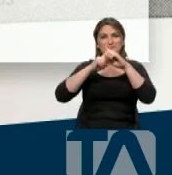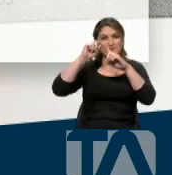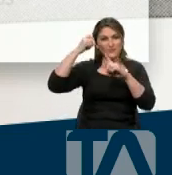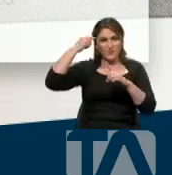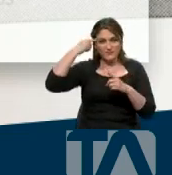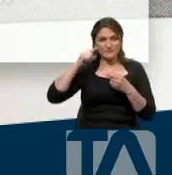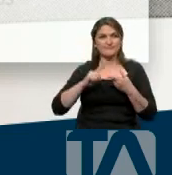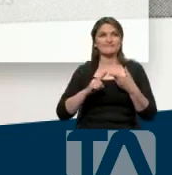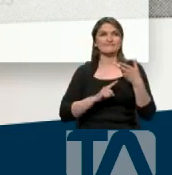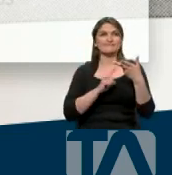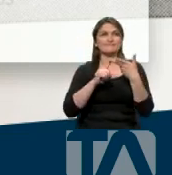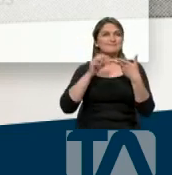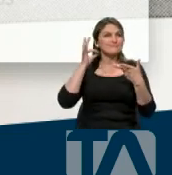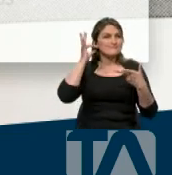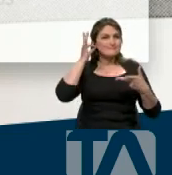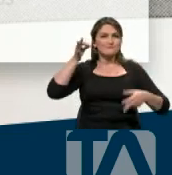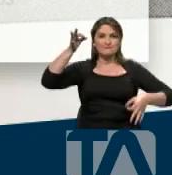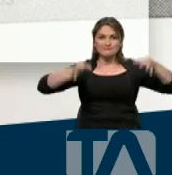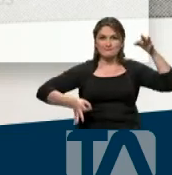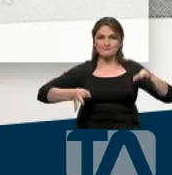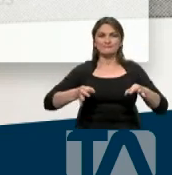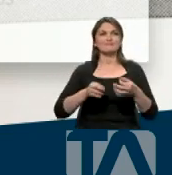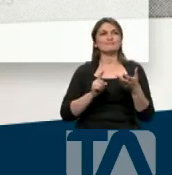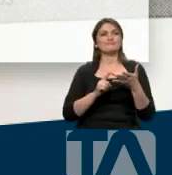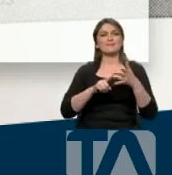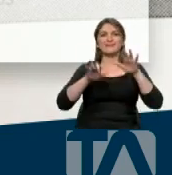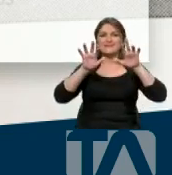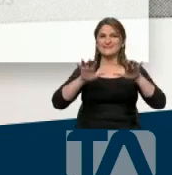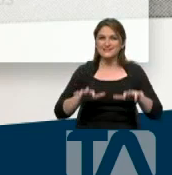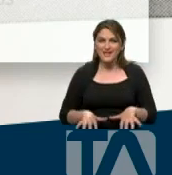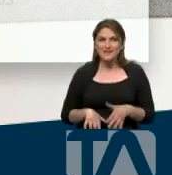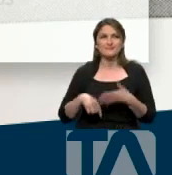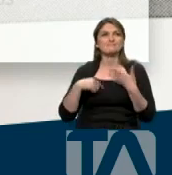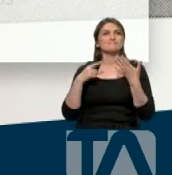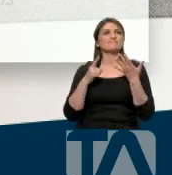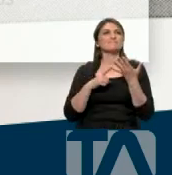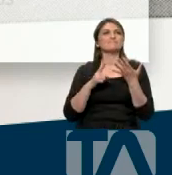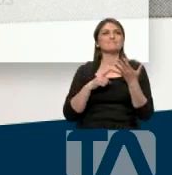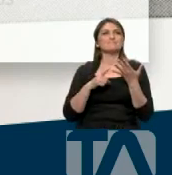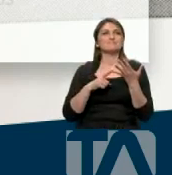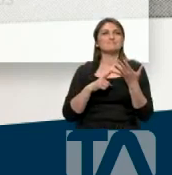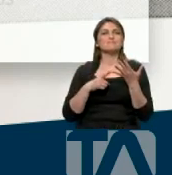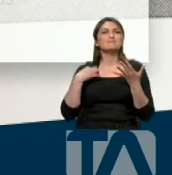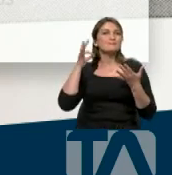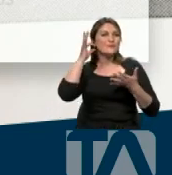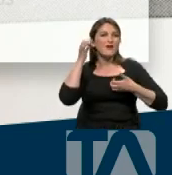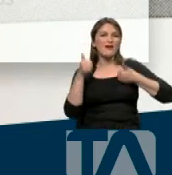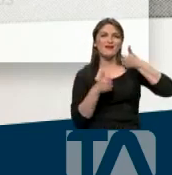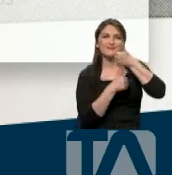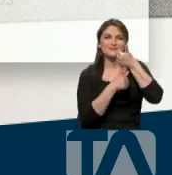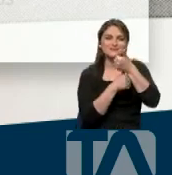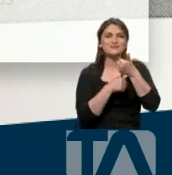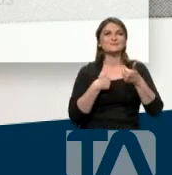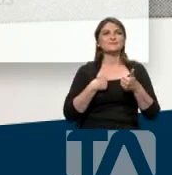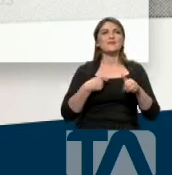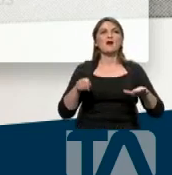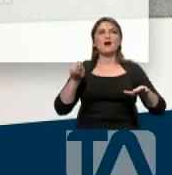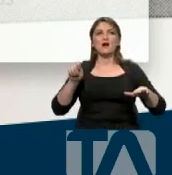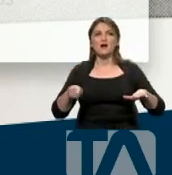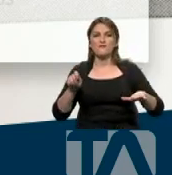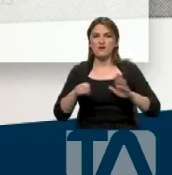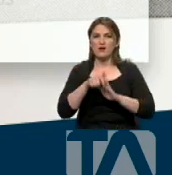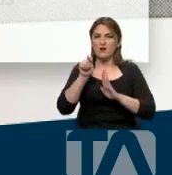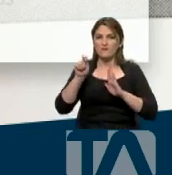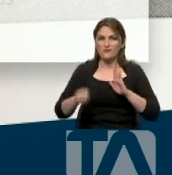actual secretaria jurídica de la presidencia Joana Pesantes, la exasesora presidencial Pamela Martínez, el abogado de Rafael